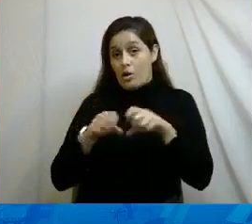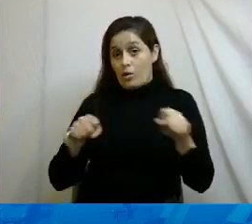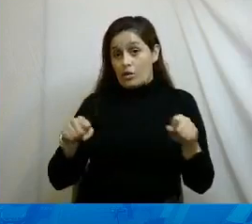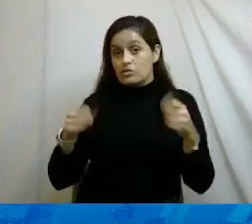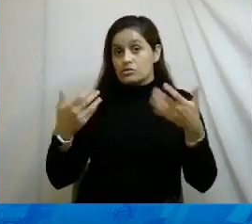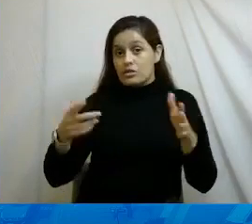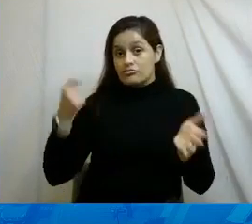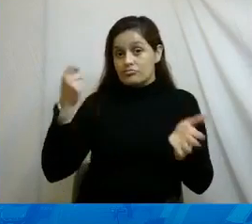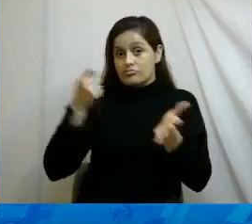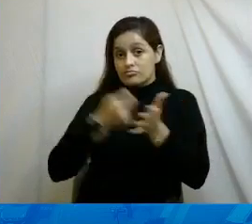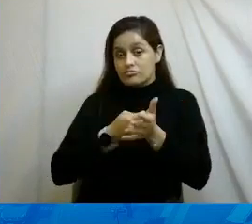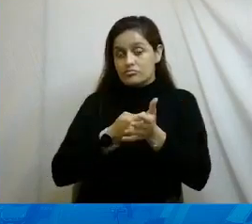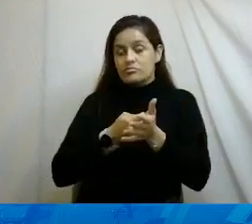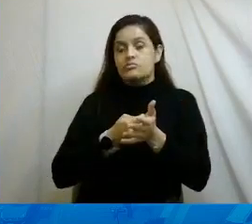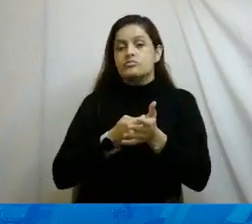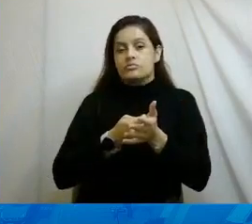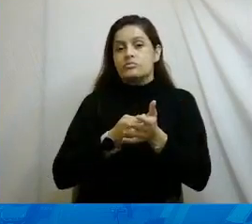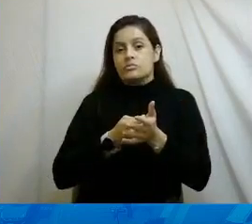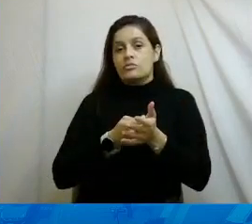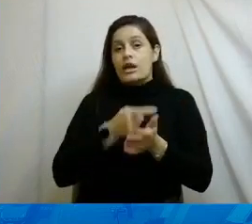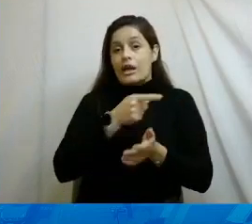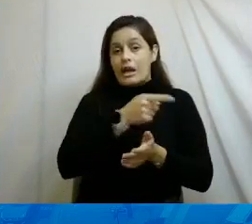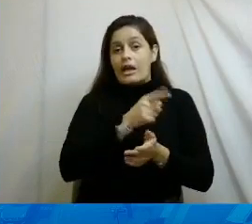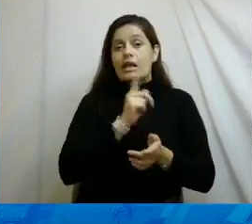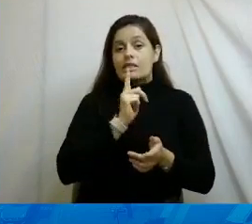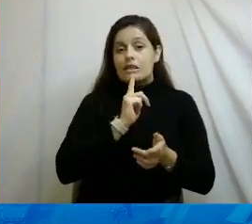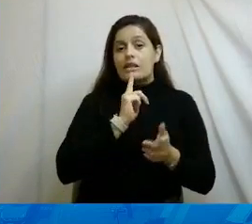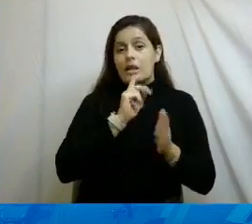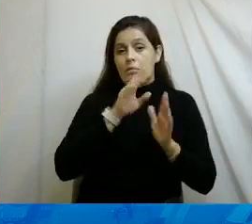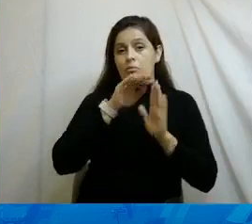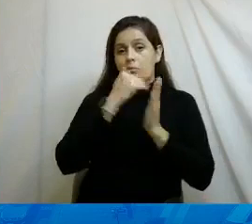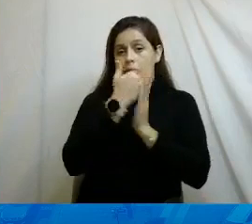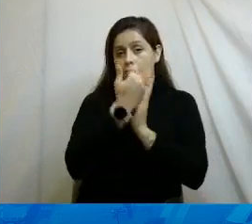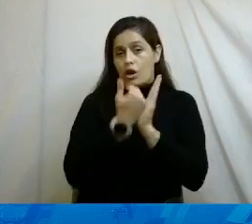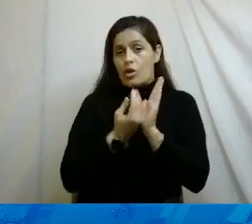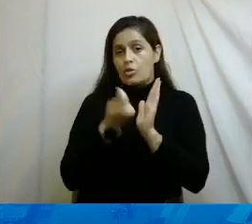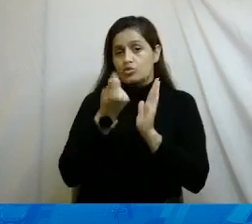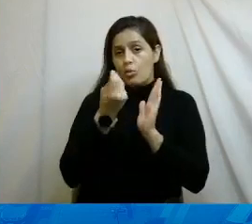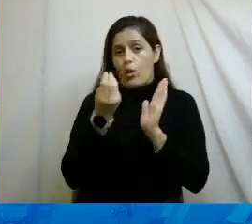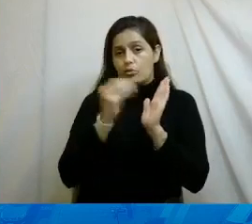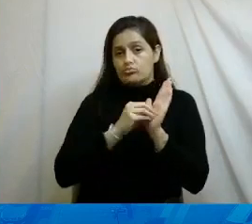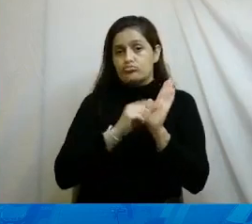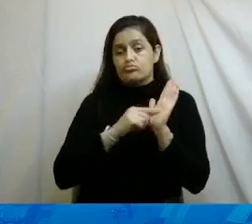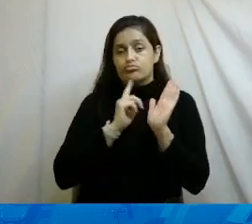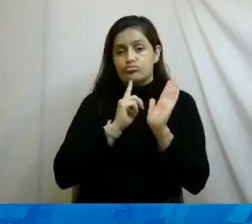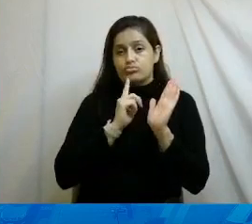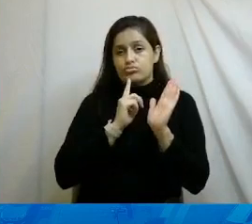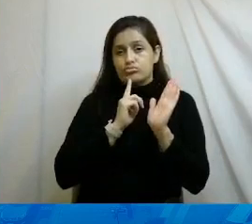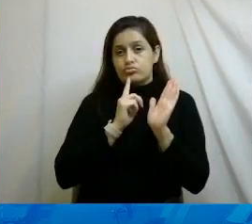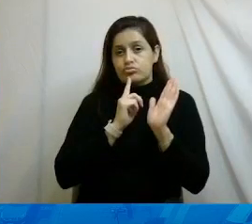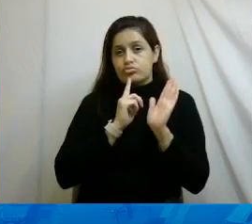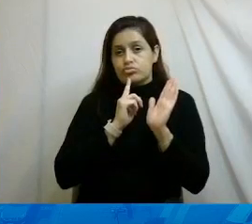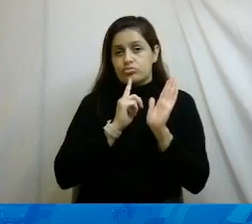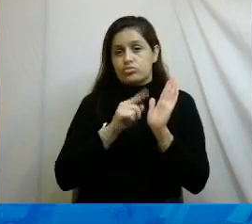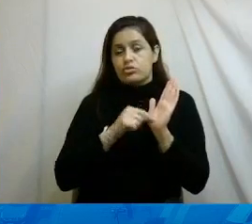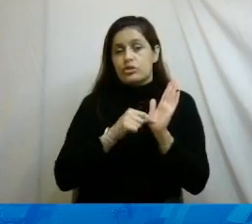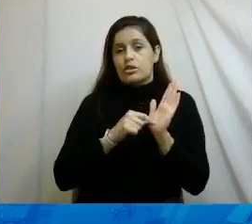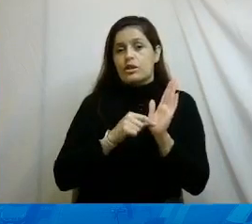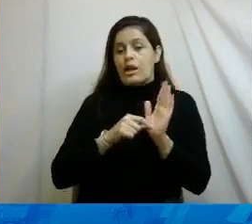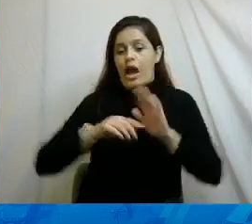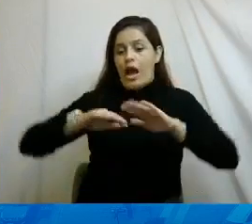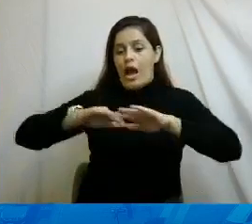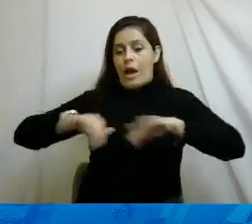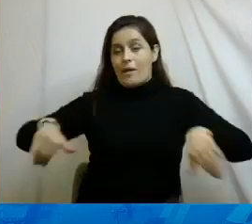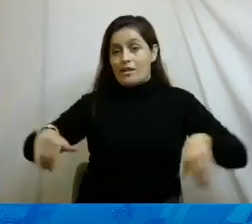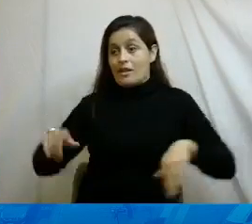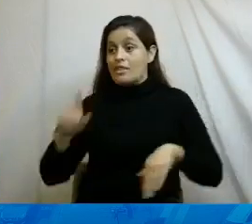poder proceder a su pago. Estas deudas están presupuestadas, O sea, esto no tiene nada que ver con el superávit,